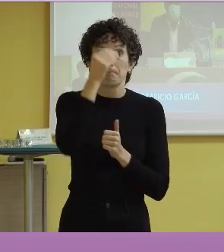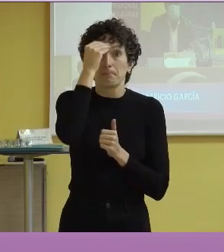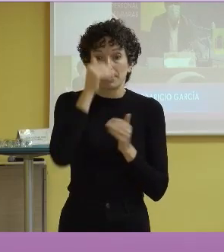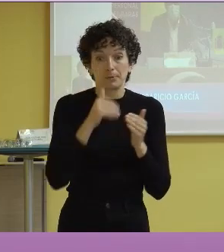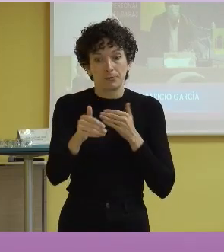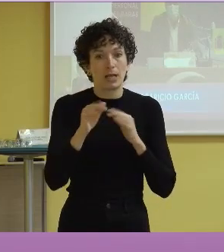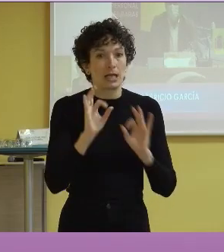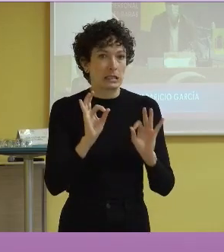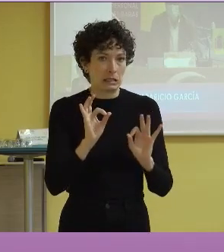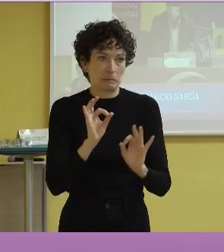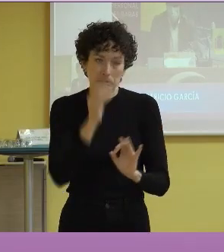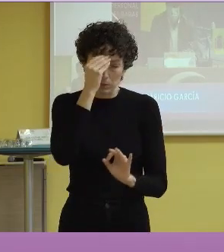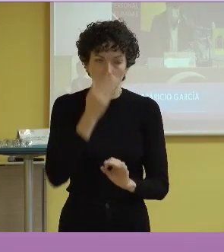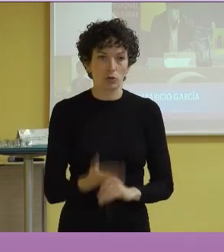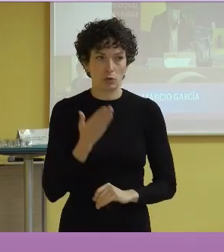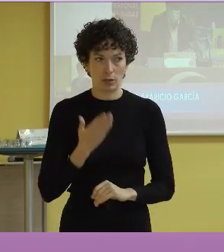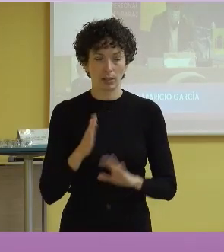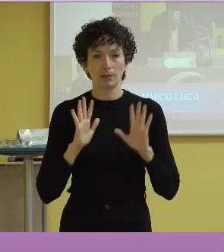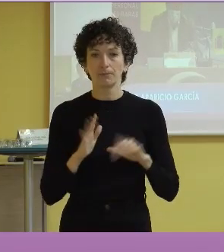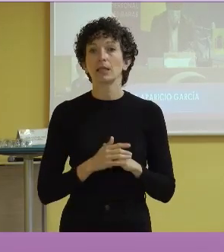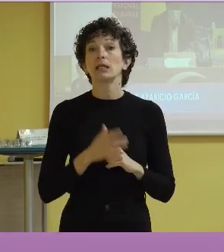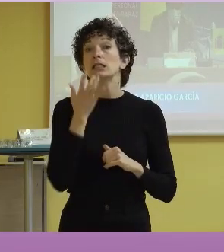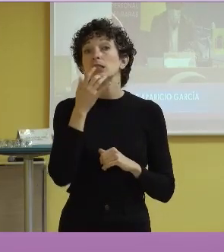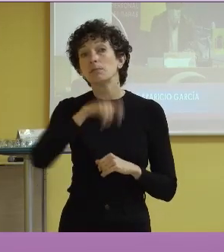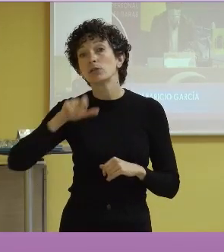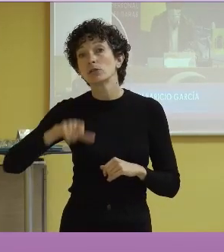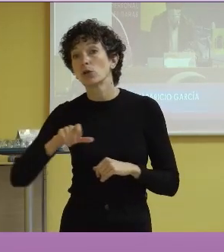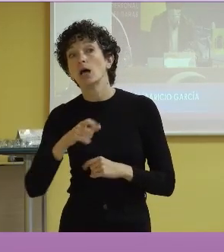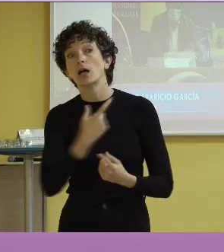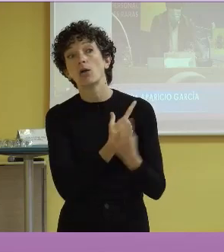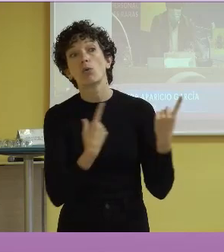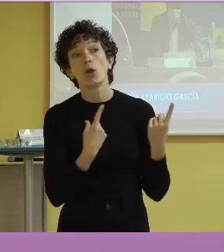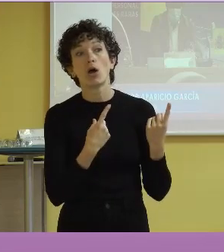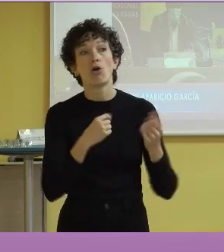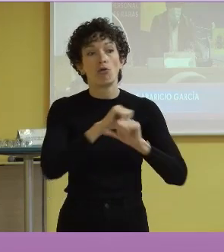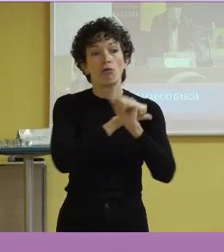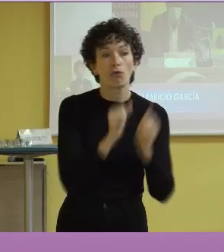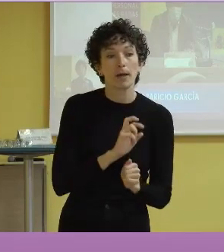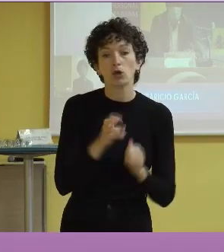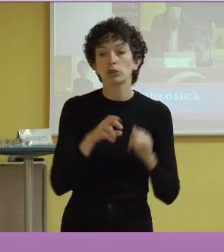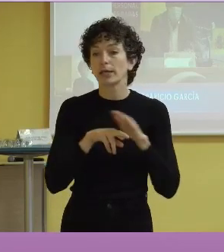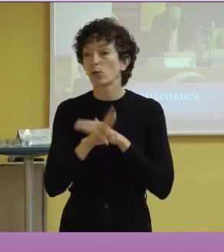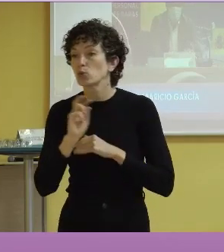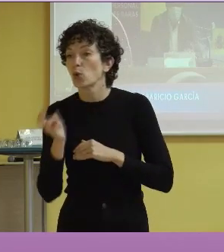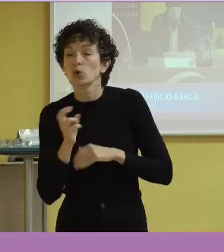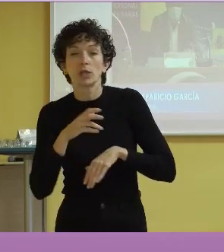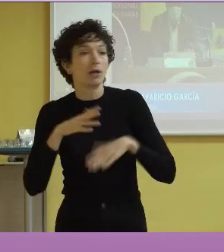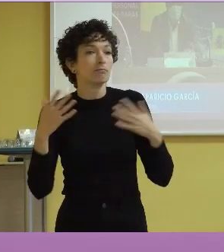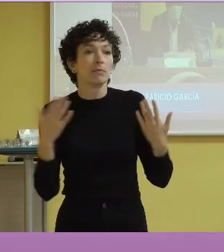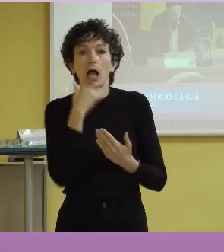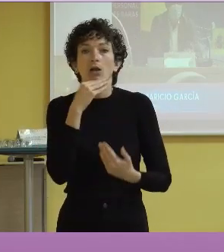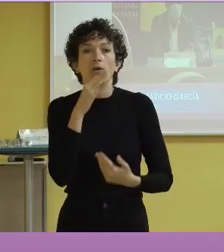que puede ser importante. Si a alguien se le ocurre alguna fórmula y recurso o manera